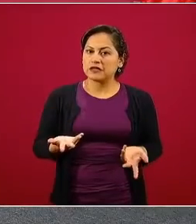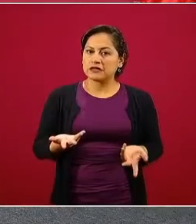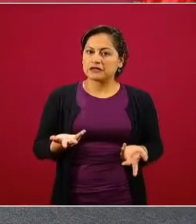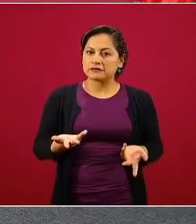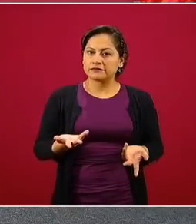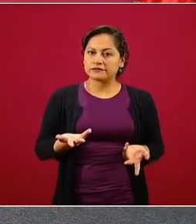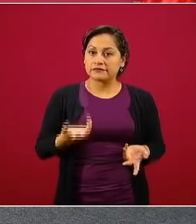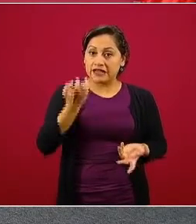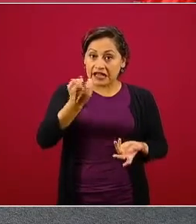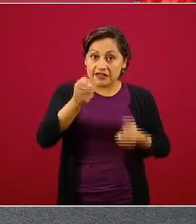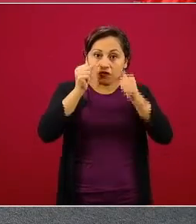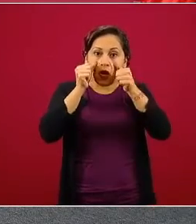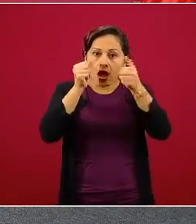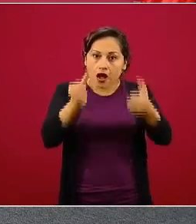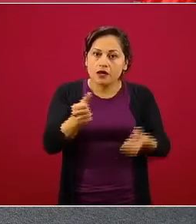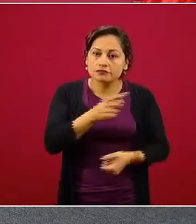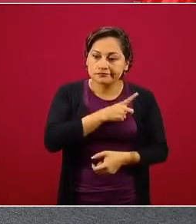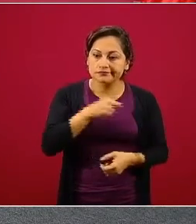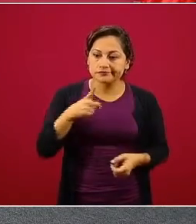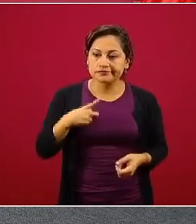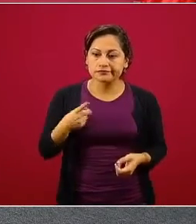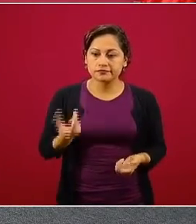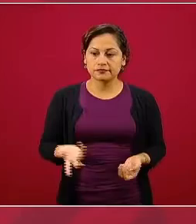eso lo tenemos que atender.